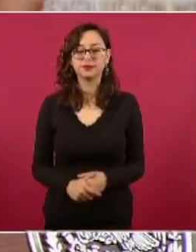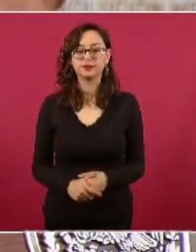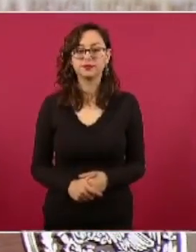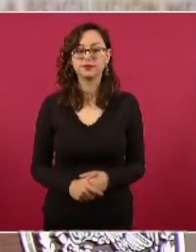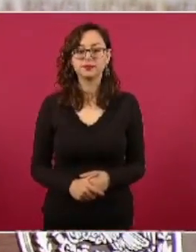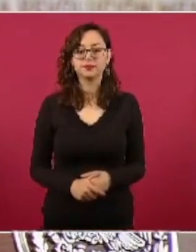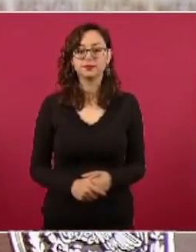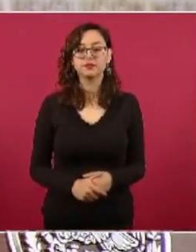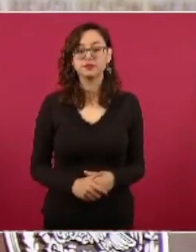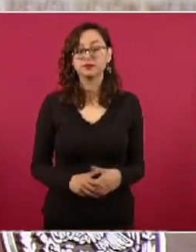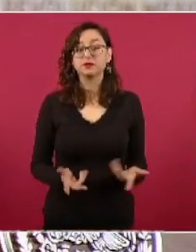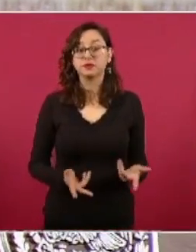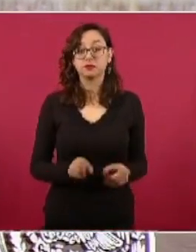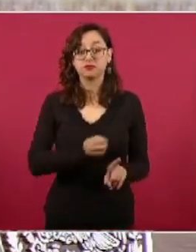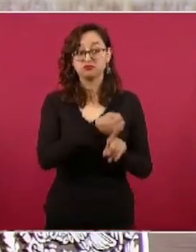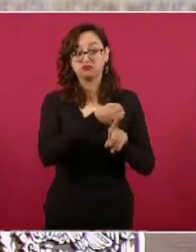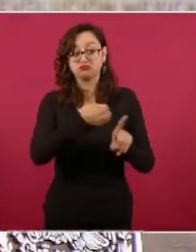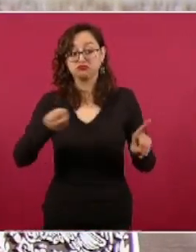bien conformada